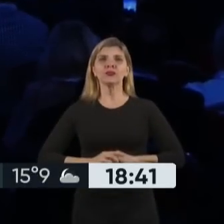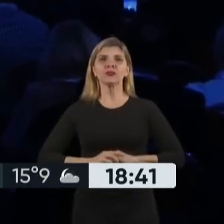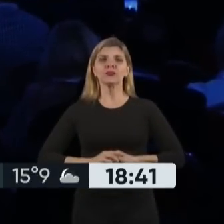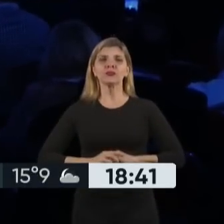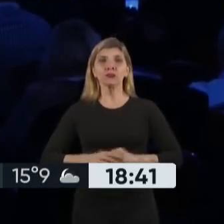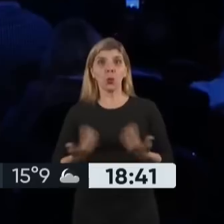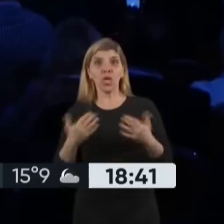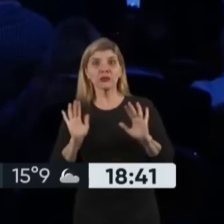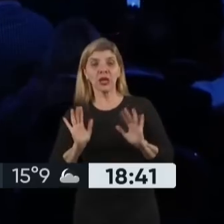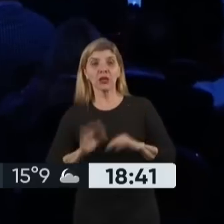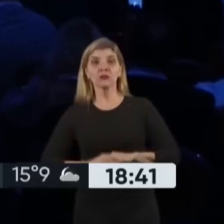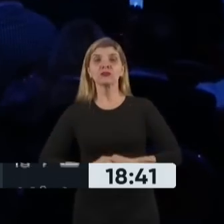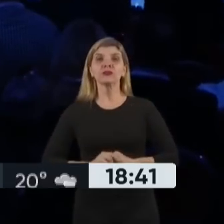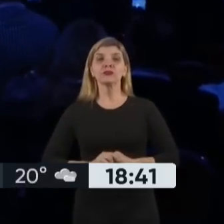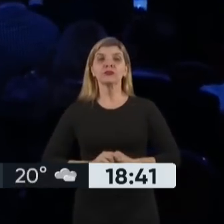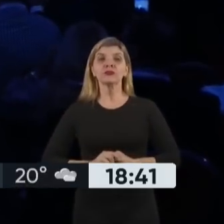¿Puede ser? Un